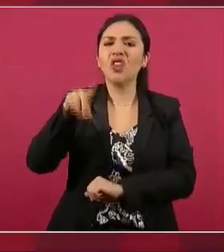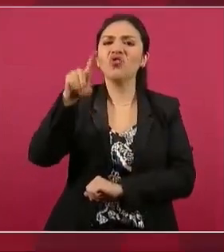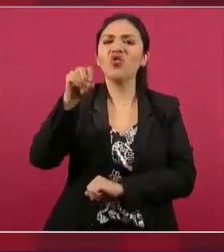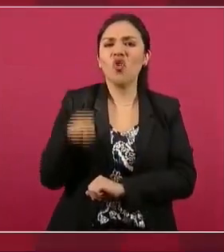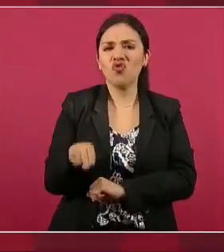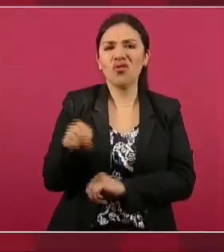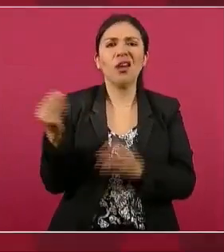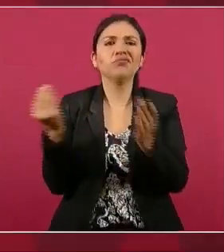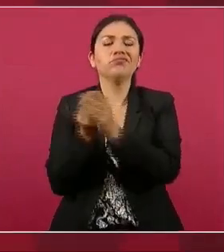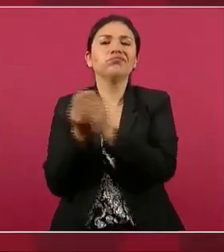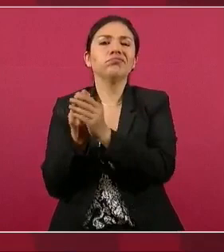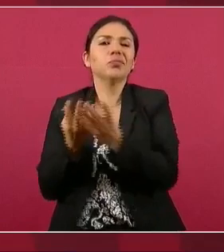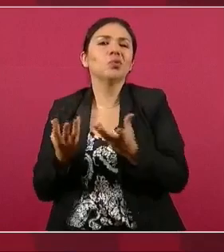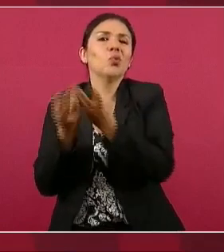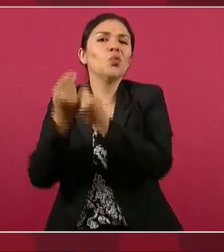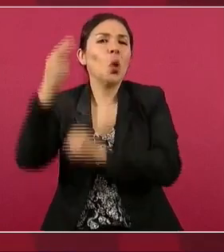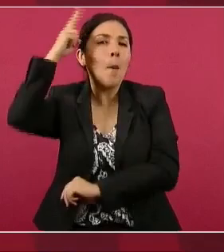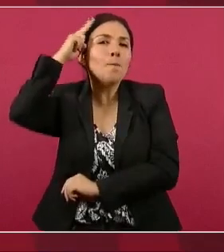porfiristas.